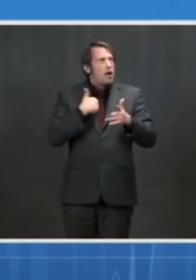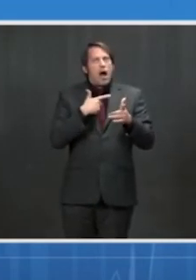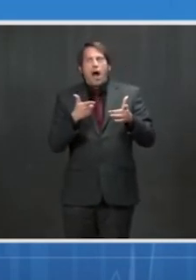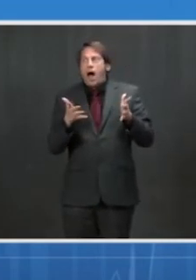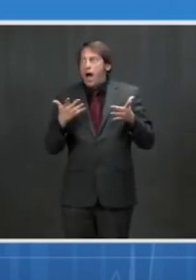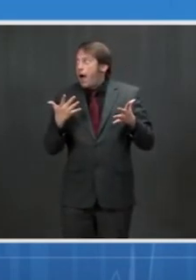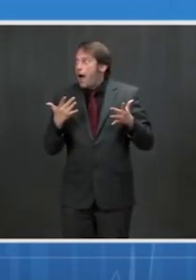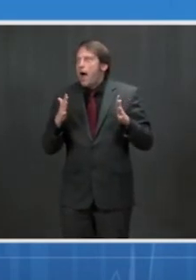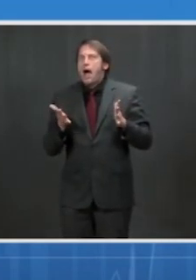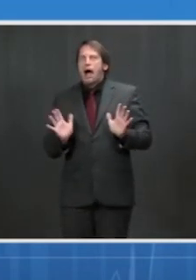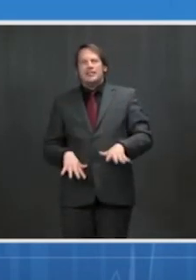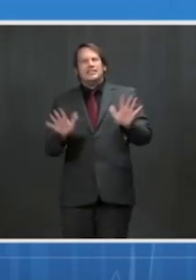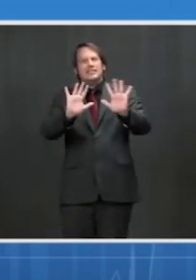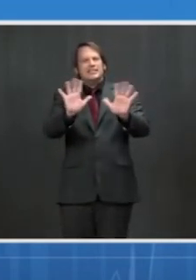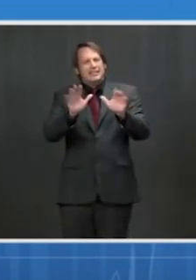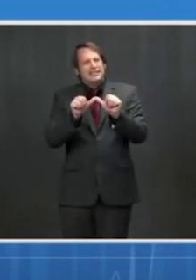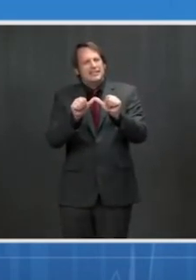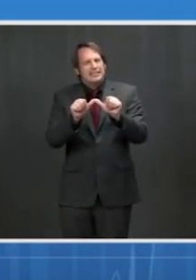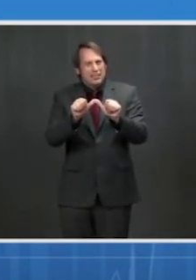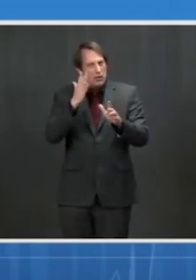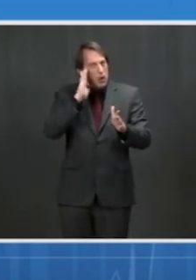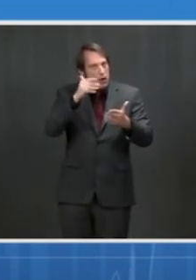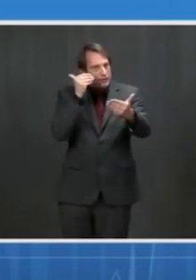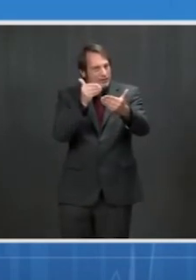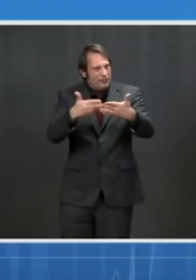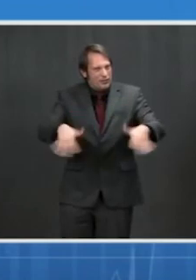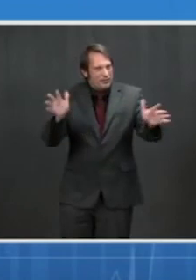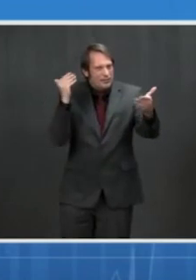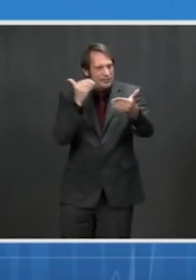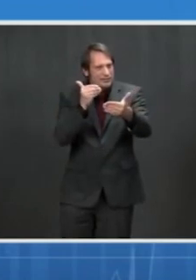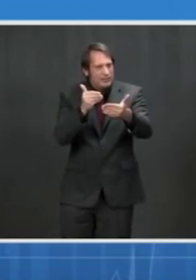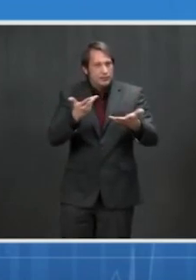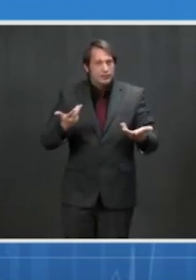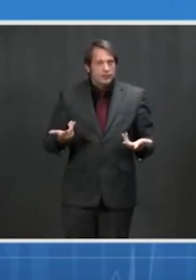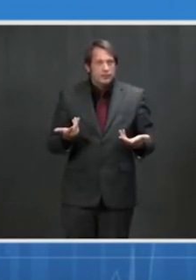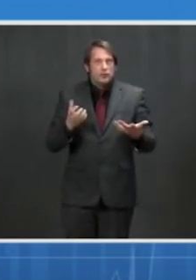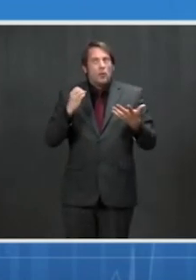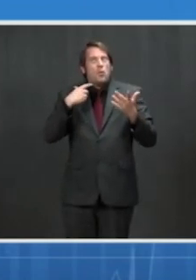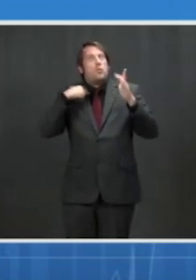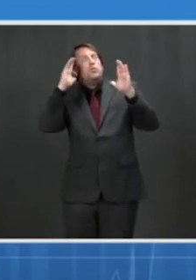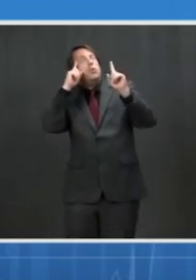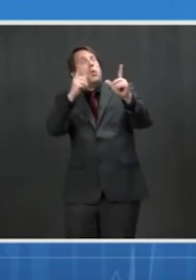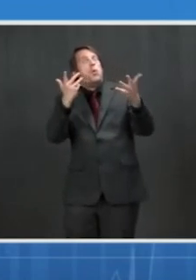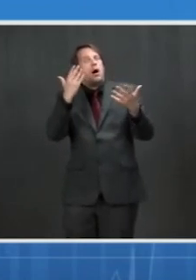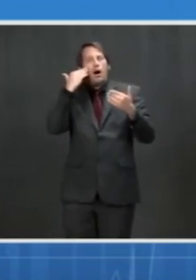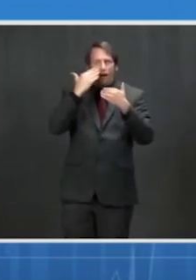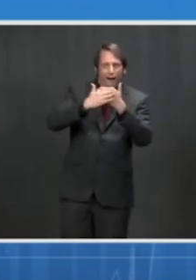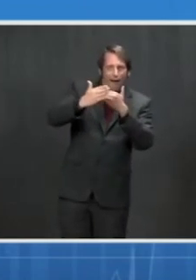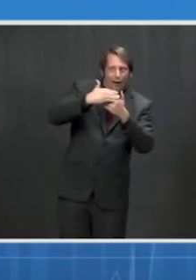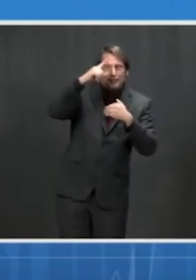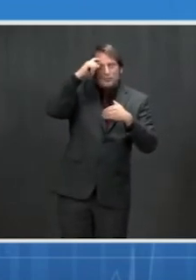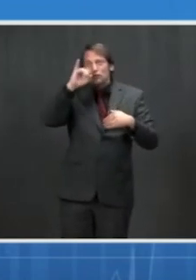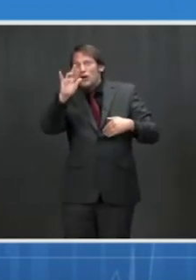nuestro alcance pero faltan casi 3 meses y como dijo el presidente vaivén la verdadera pregunta es cuánta muerte por enfermedad y dolor